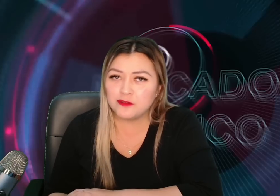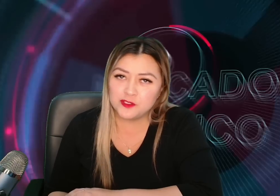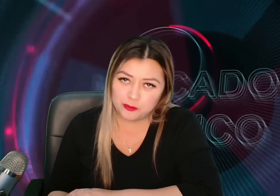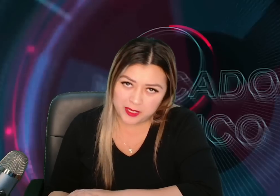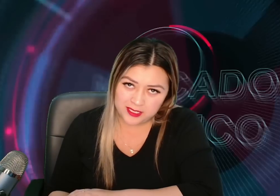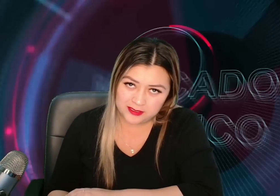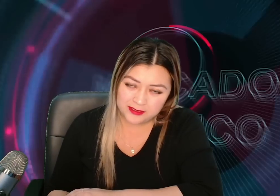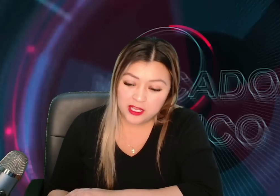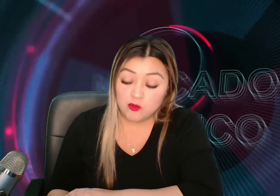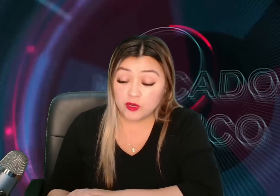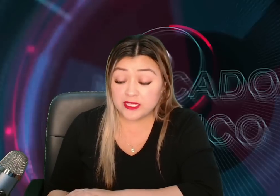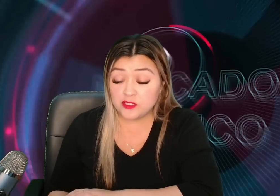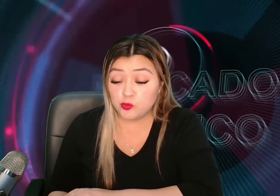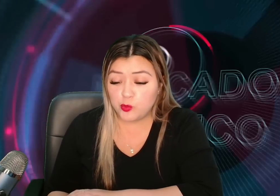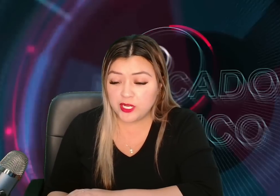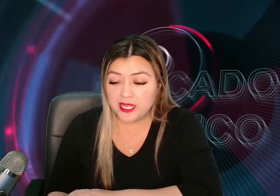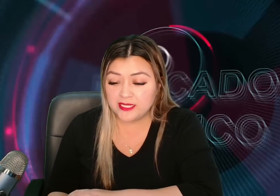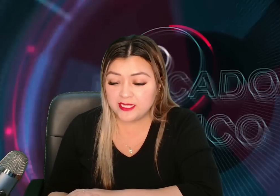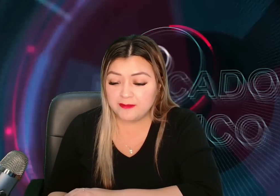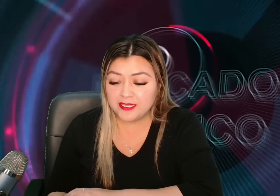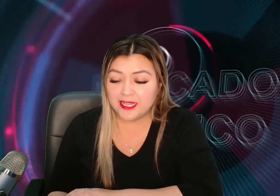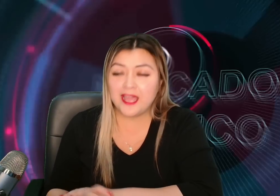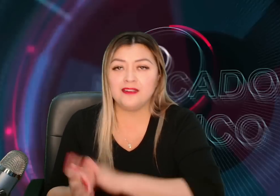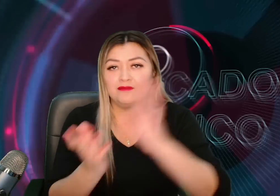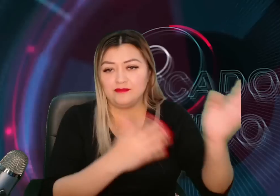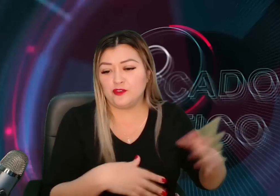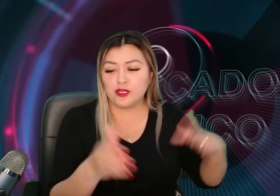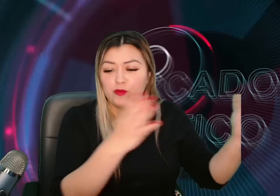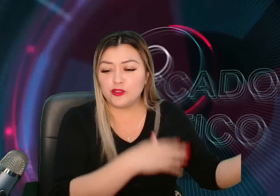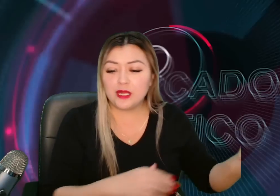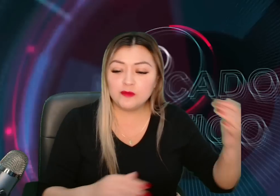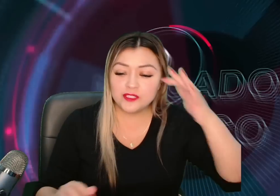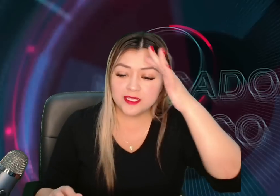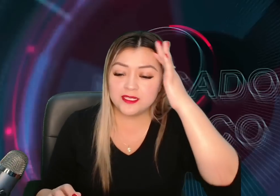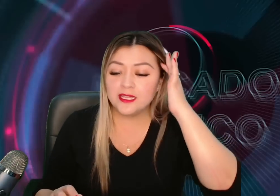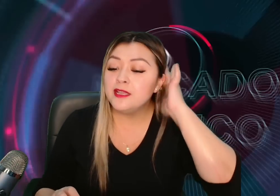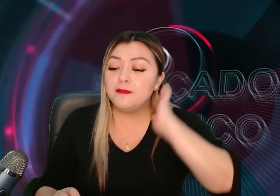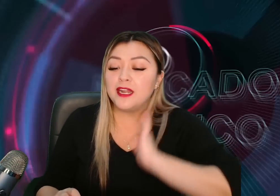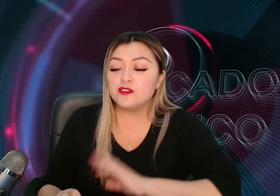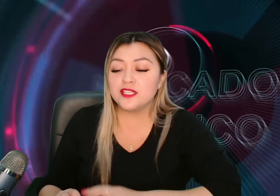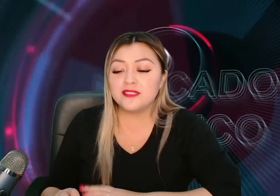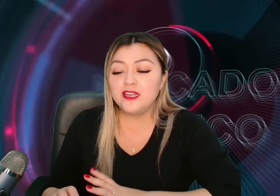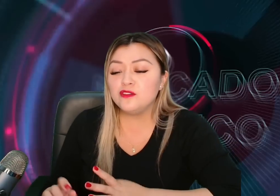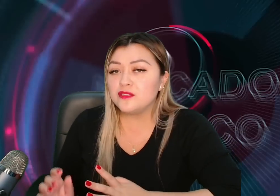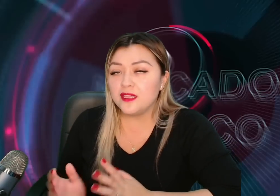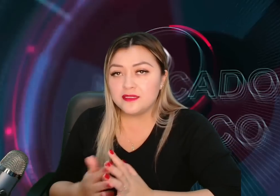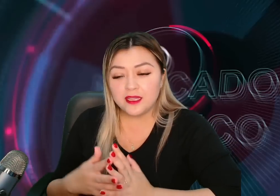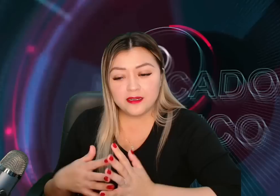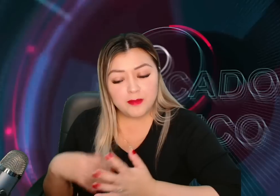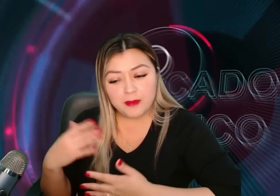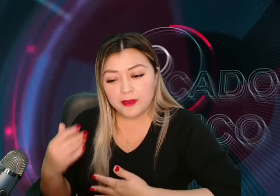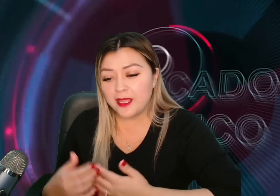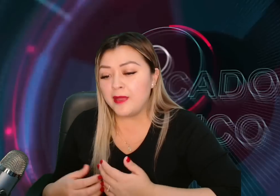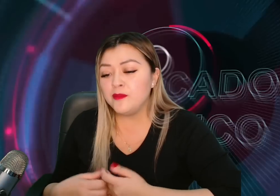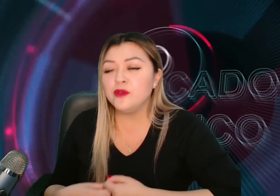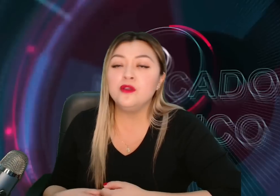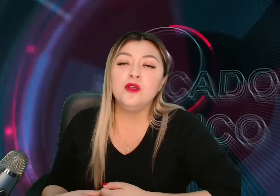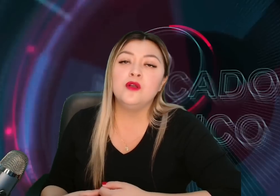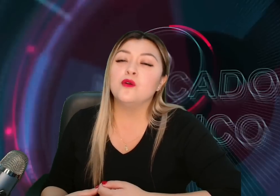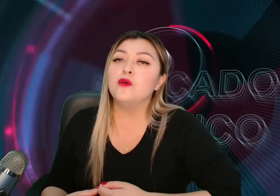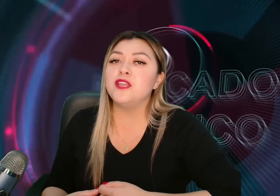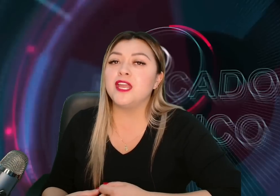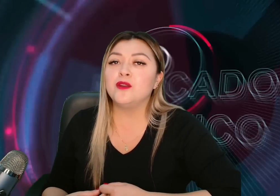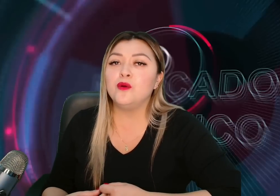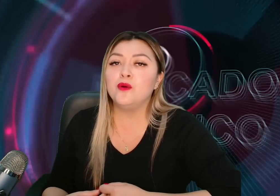cambio a nuestro país porque se supone ese iba a llegar Nos remontamos hace varios sexenios que decían va a haber cambio